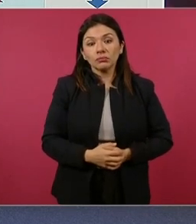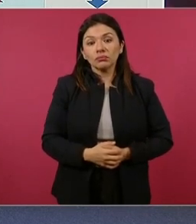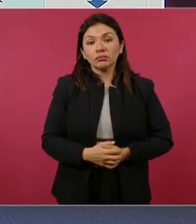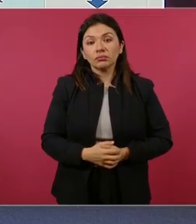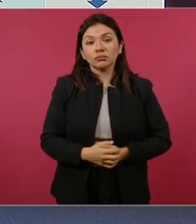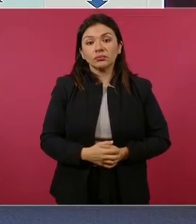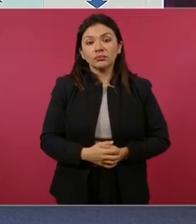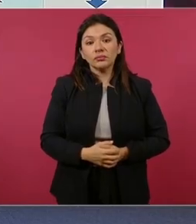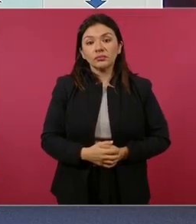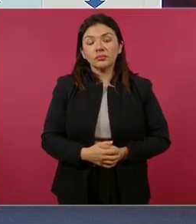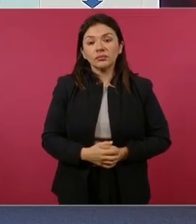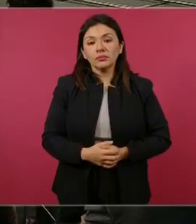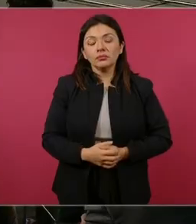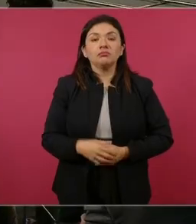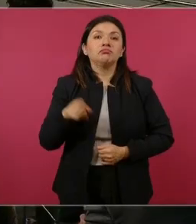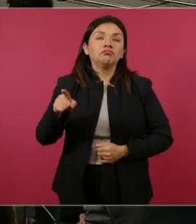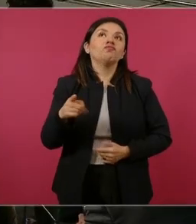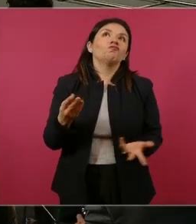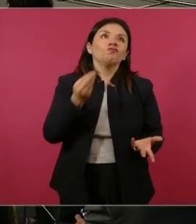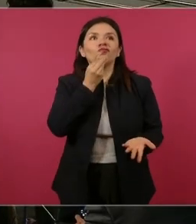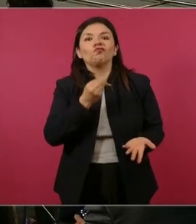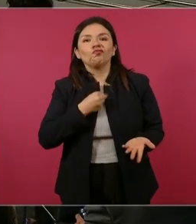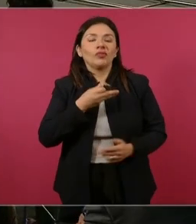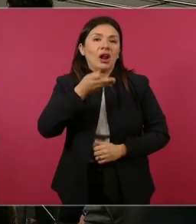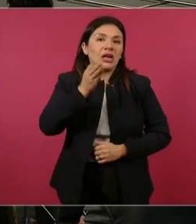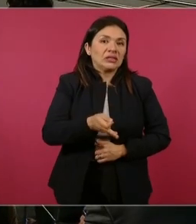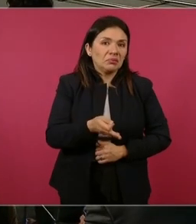Ni que él haya aceptado. Hay